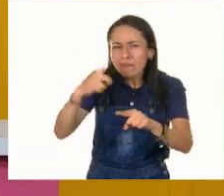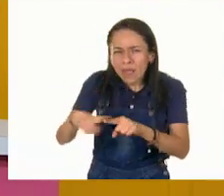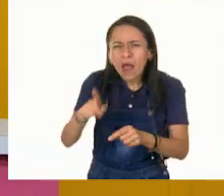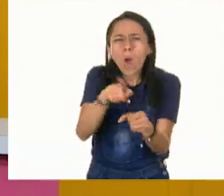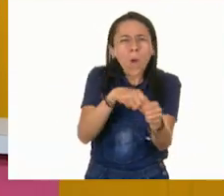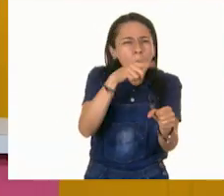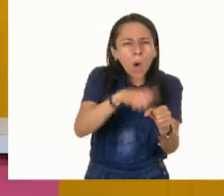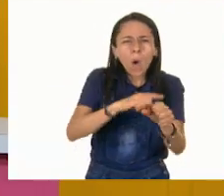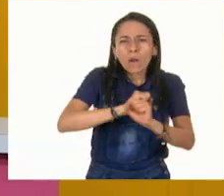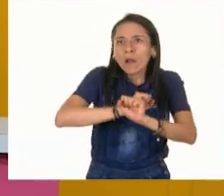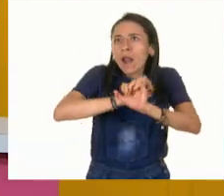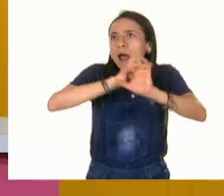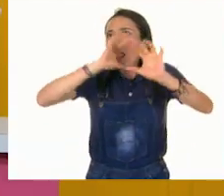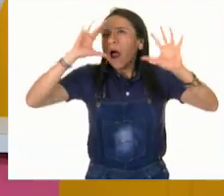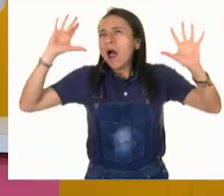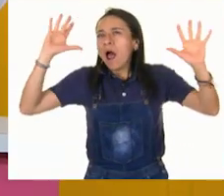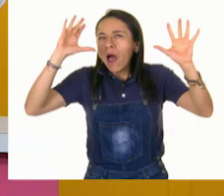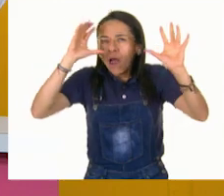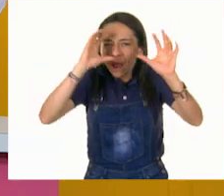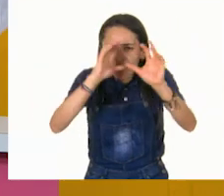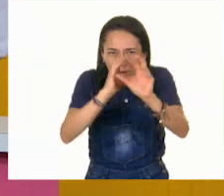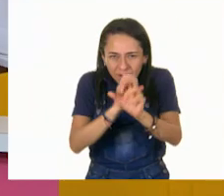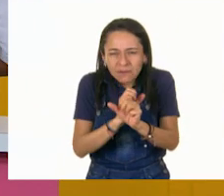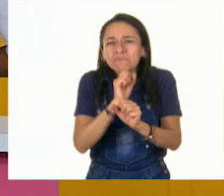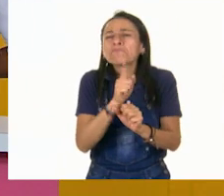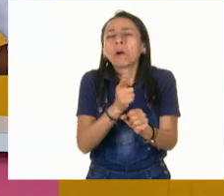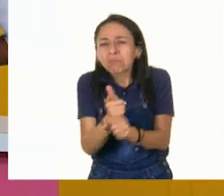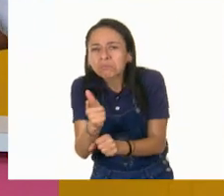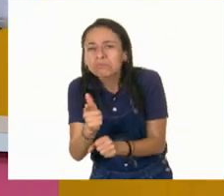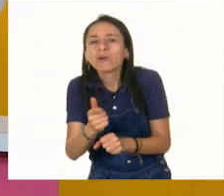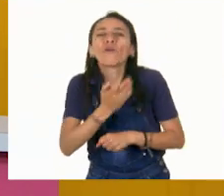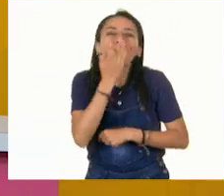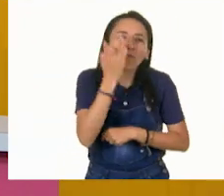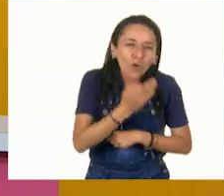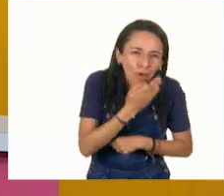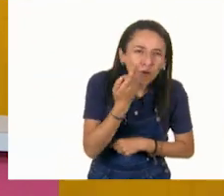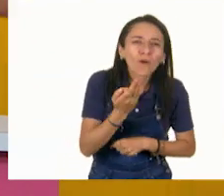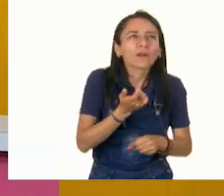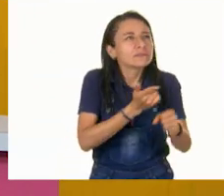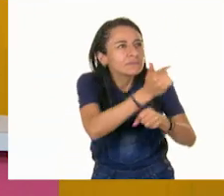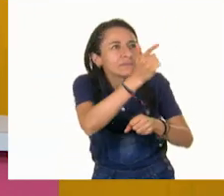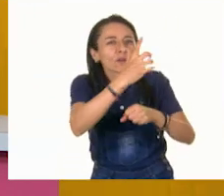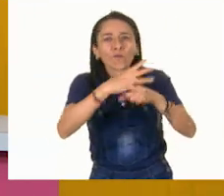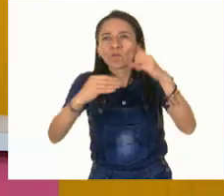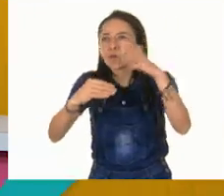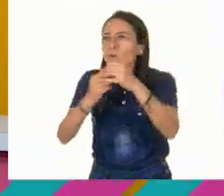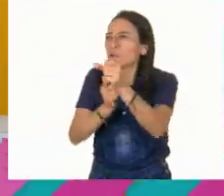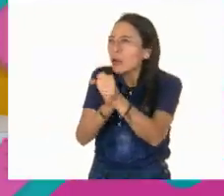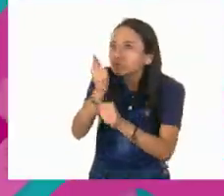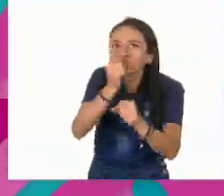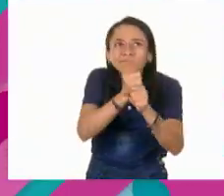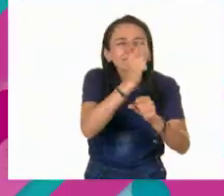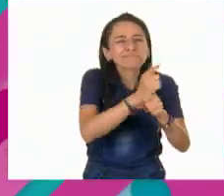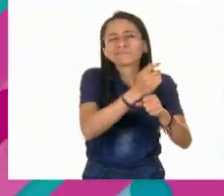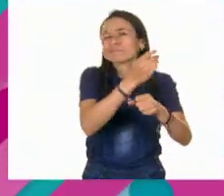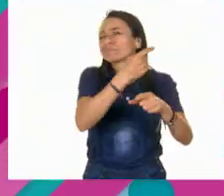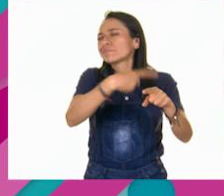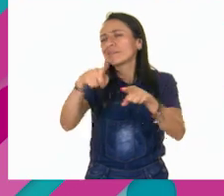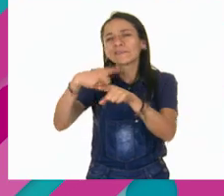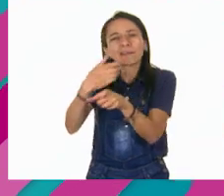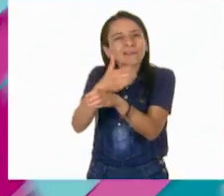de colores, como en las flores, en las frutas y en todas las cosas que vemos a nuestro alrededor.